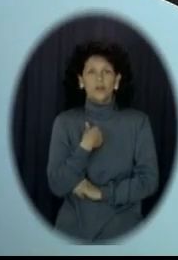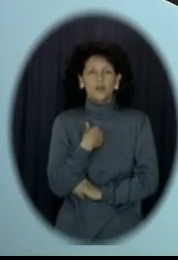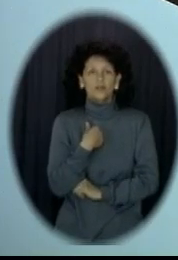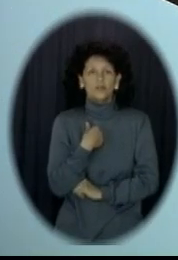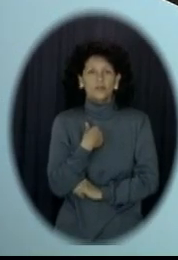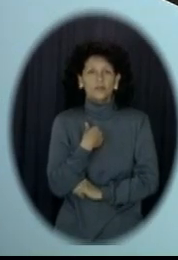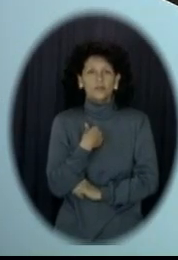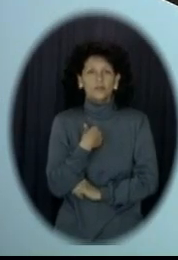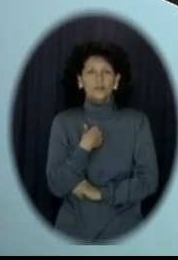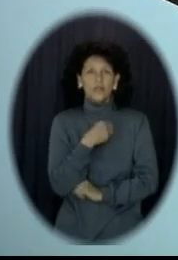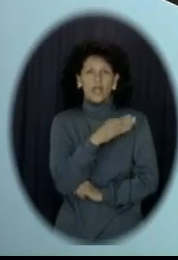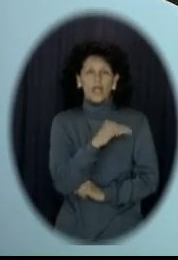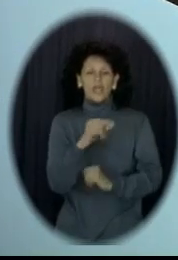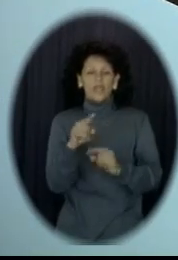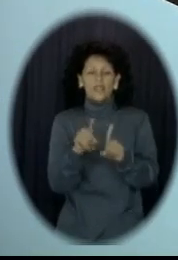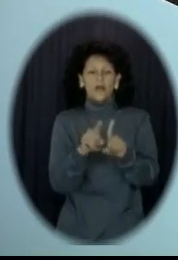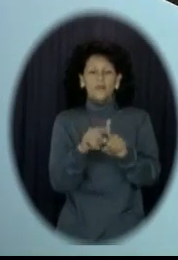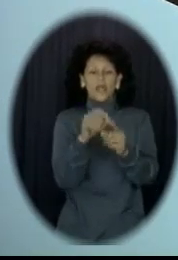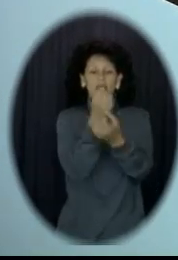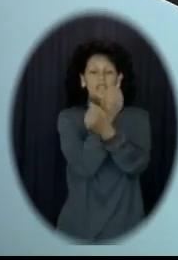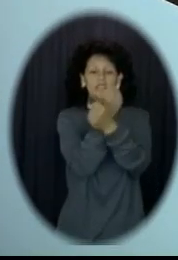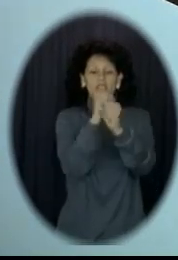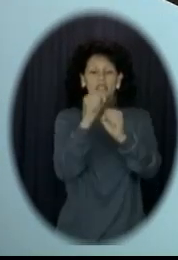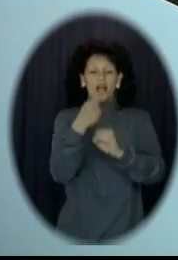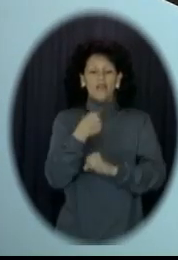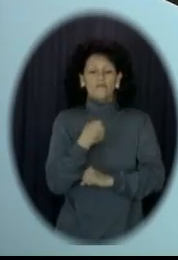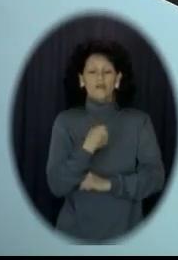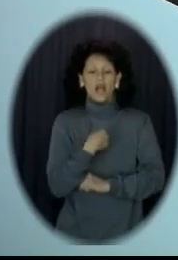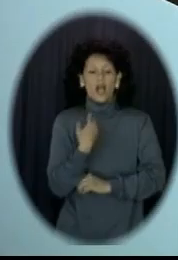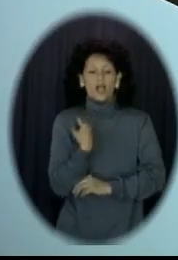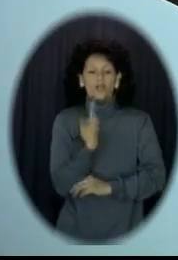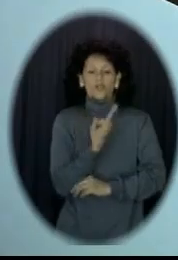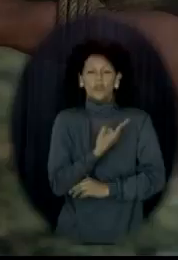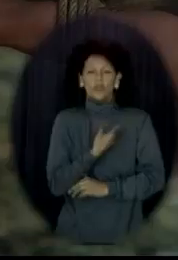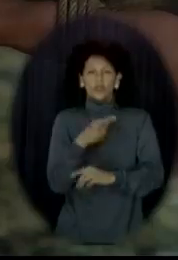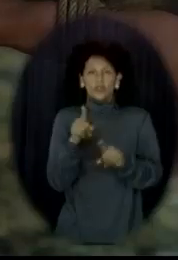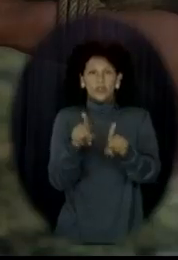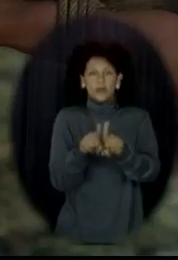Sálvate a ti mismo y